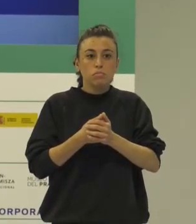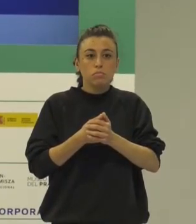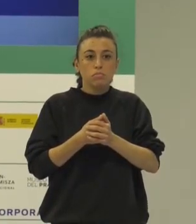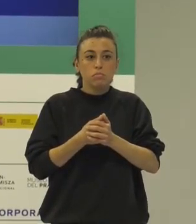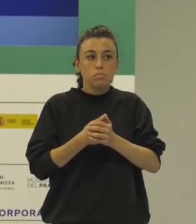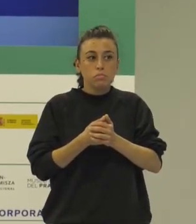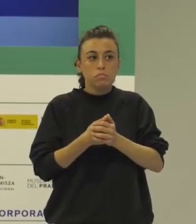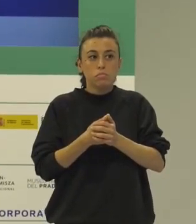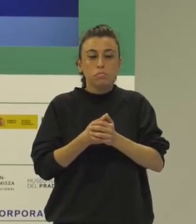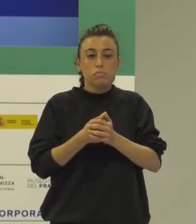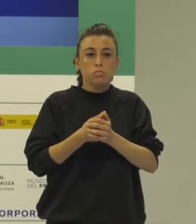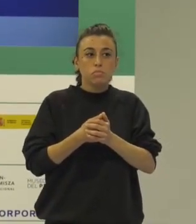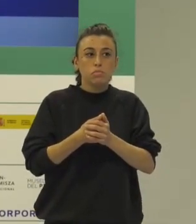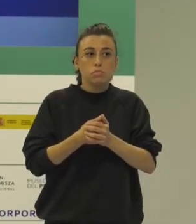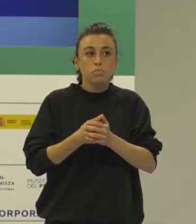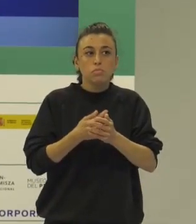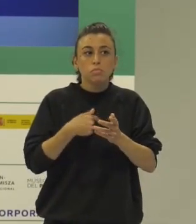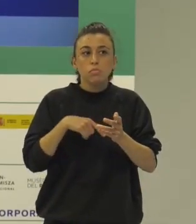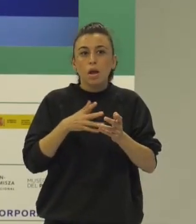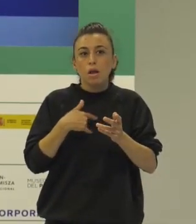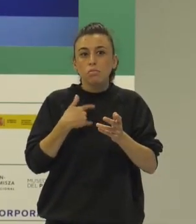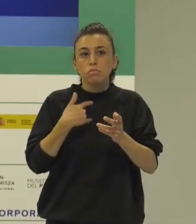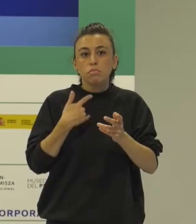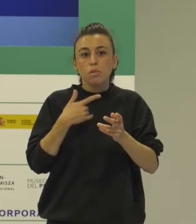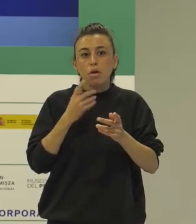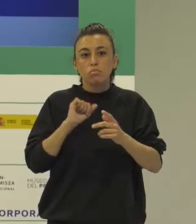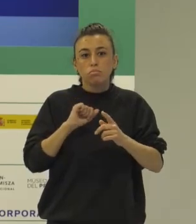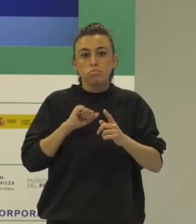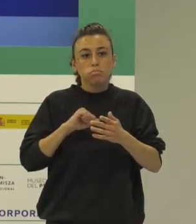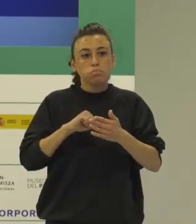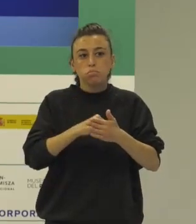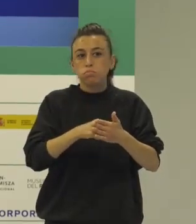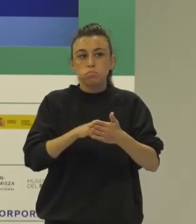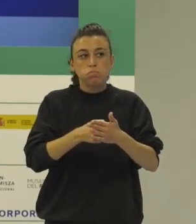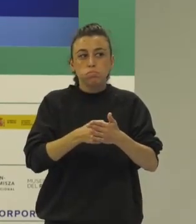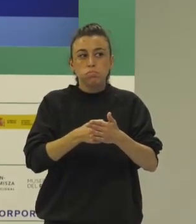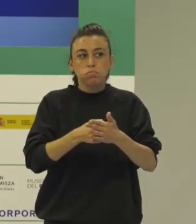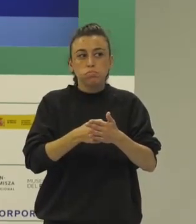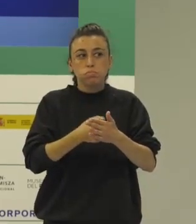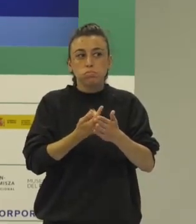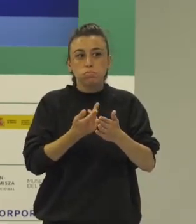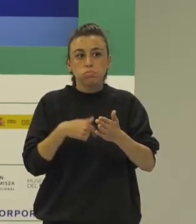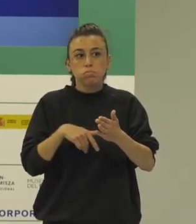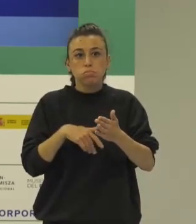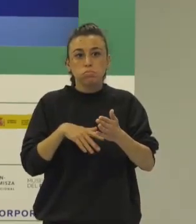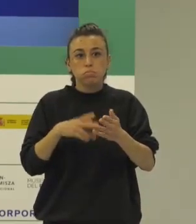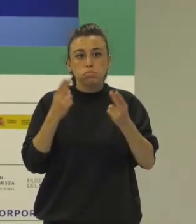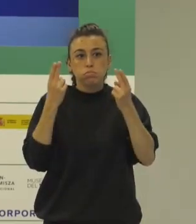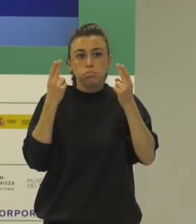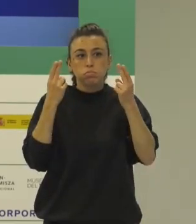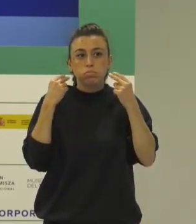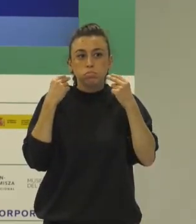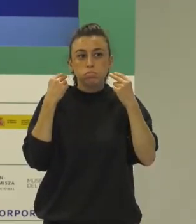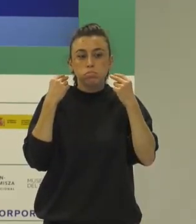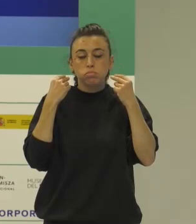la represión a niveles insospechados. Bueno, y el final de todo ese encono fue en el verano del